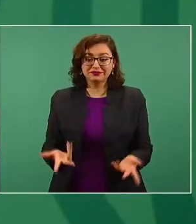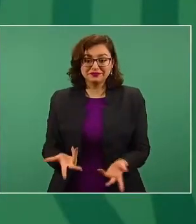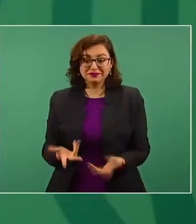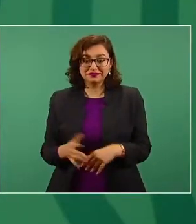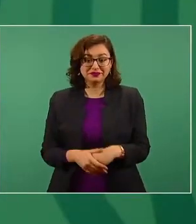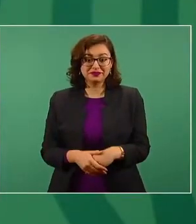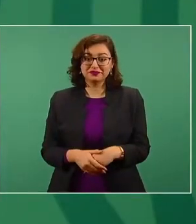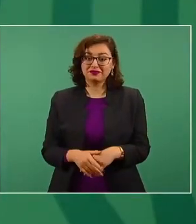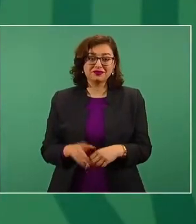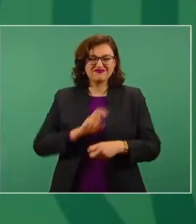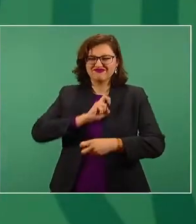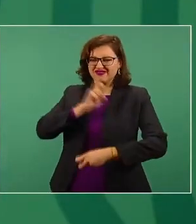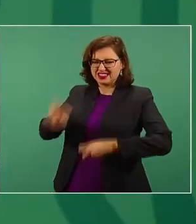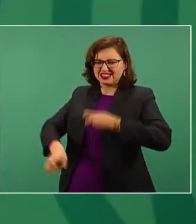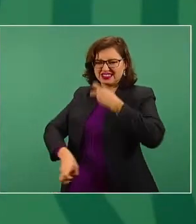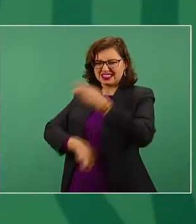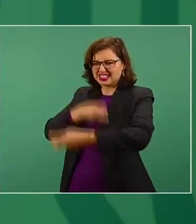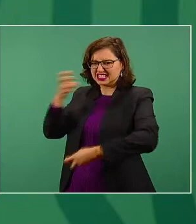y lo acabaron.